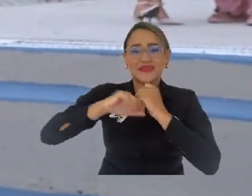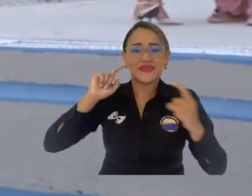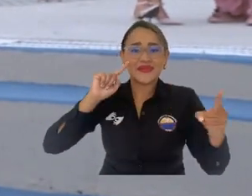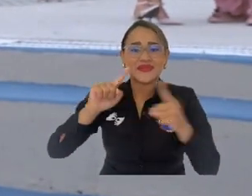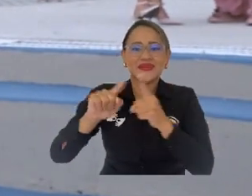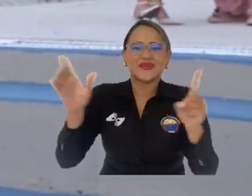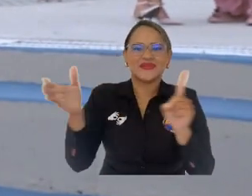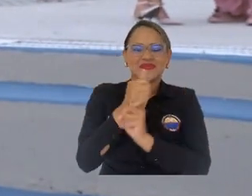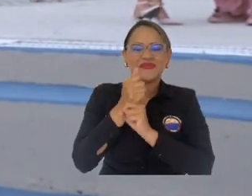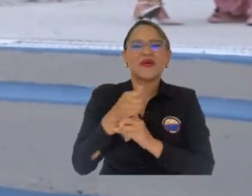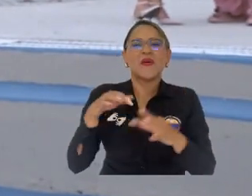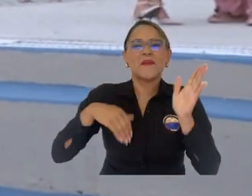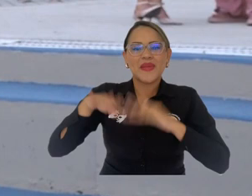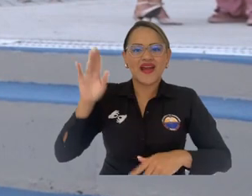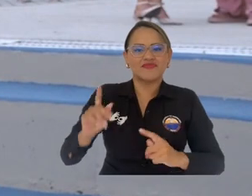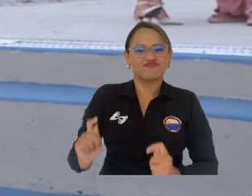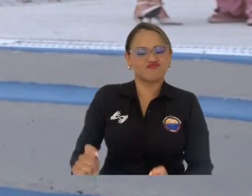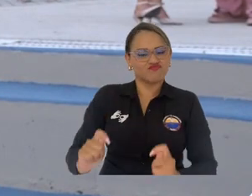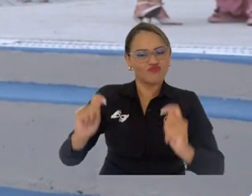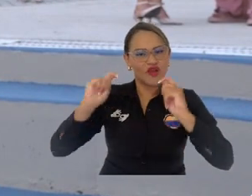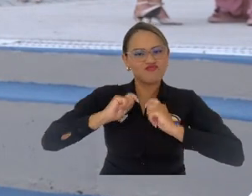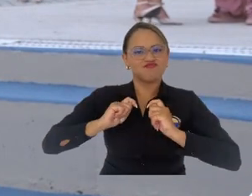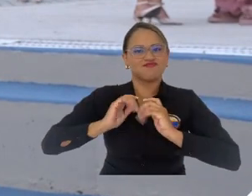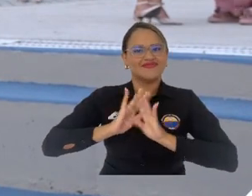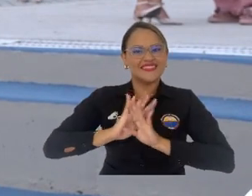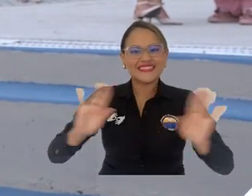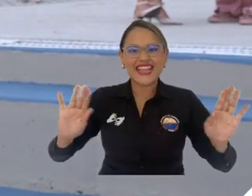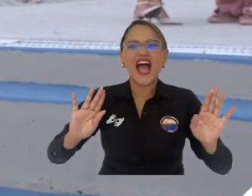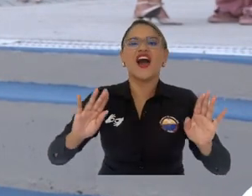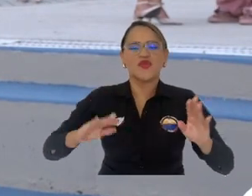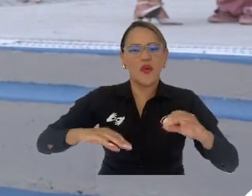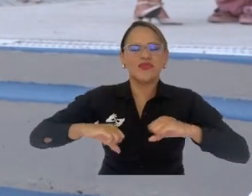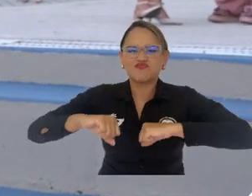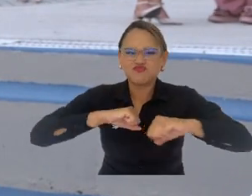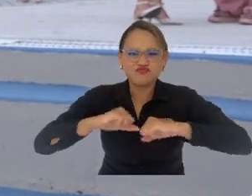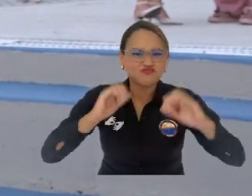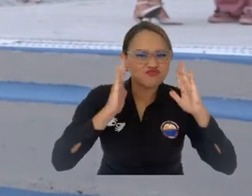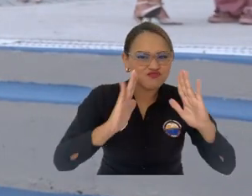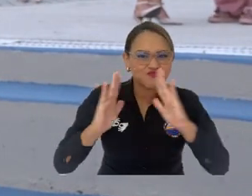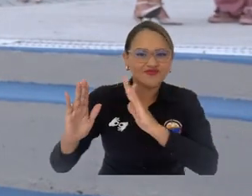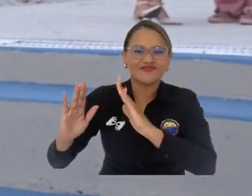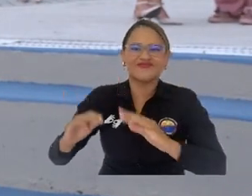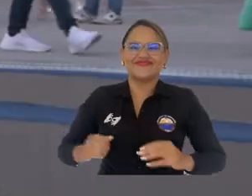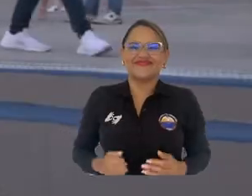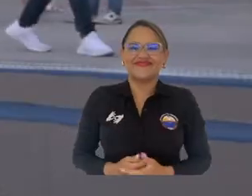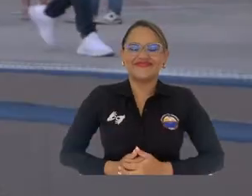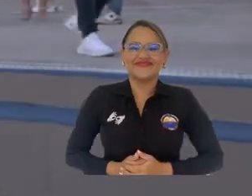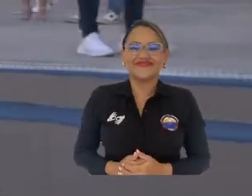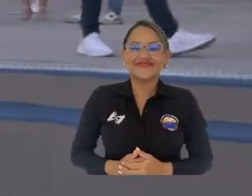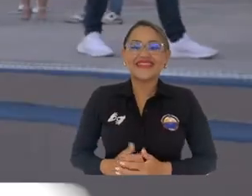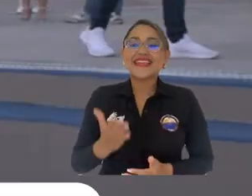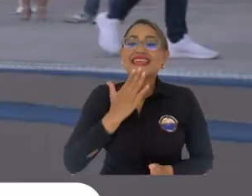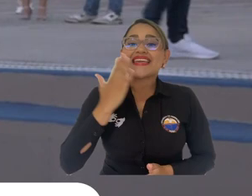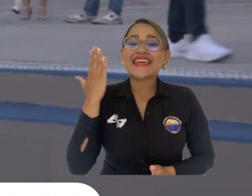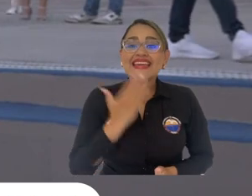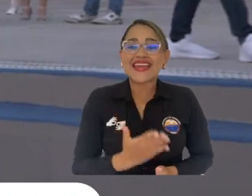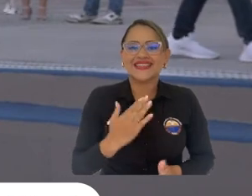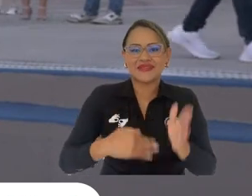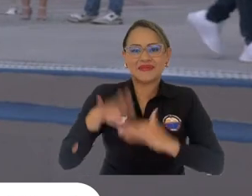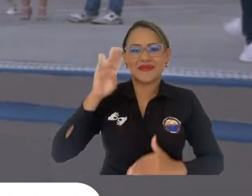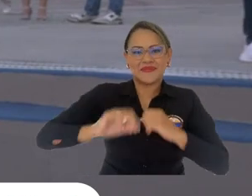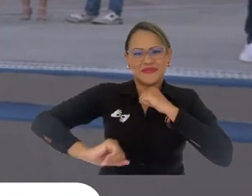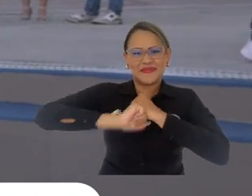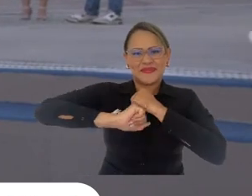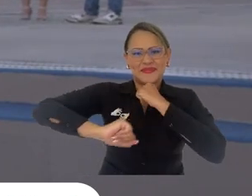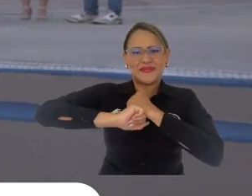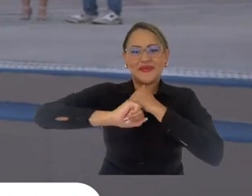oportunidad de alcanzar nuestros sueños, de formarnos, de ser excelentes profesionales para el servicio de los demás. Muchísimas gracias por la fe que pusieron